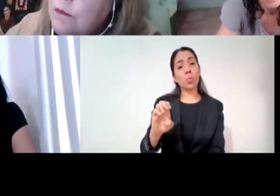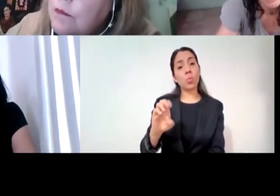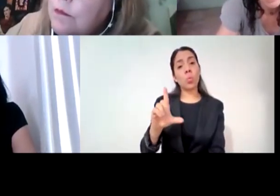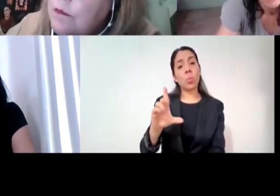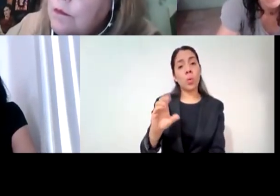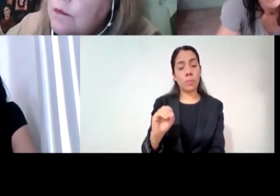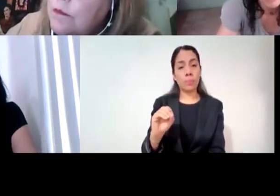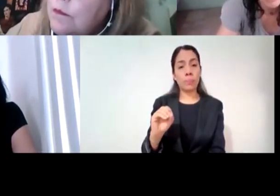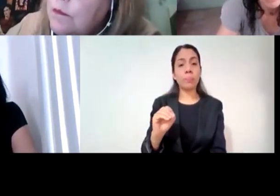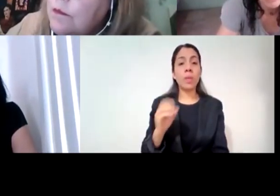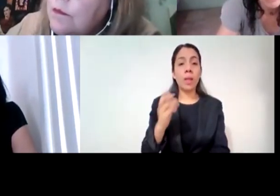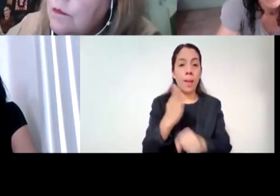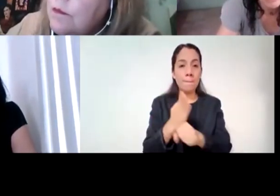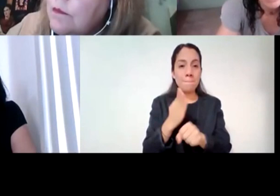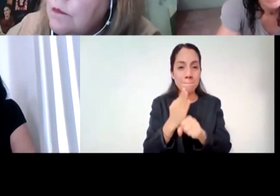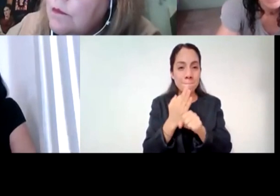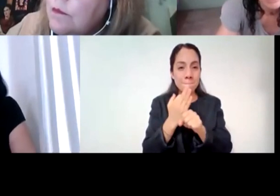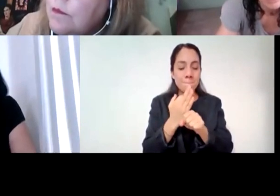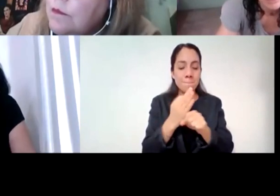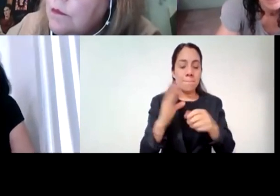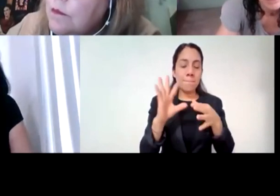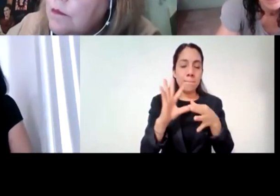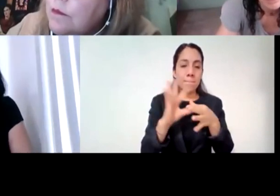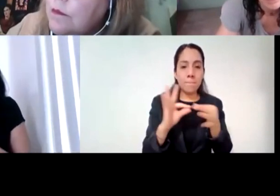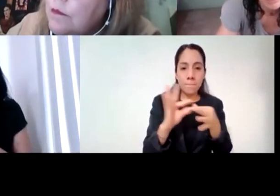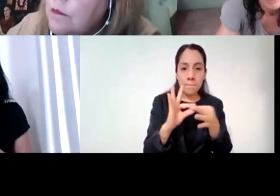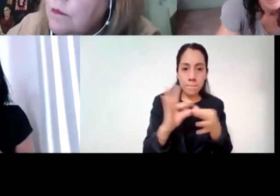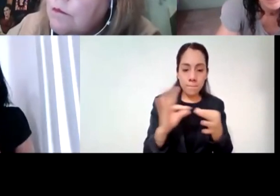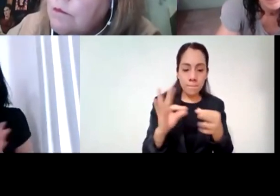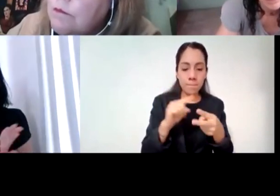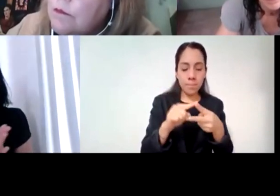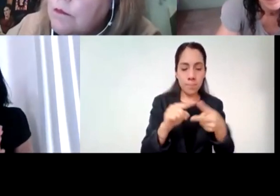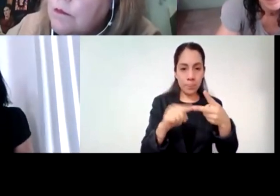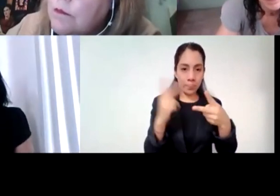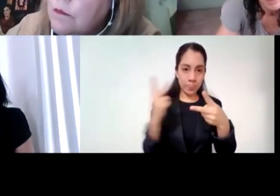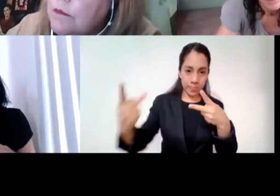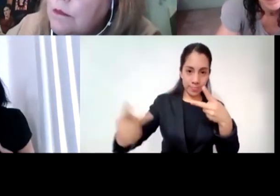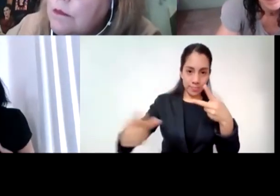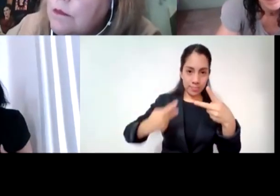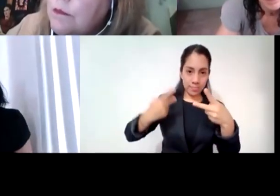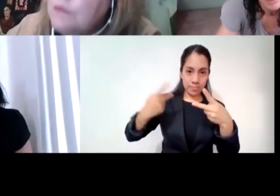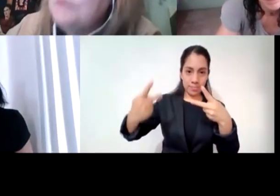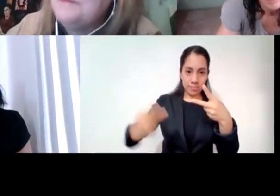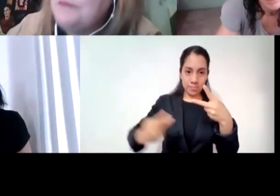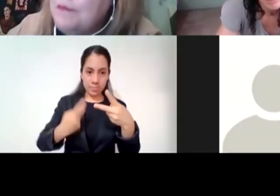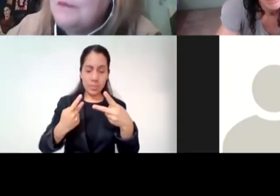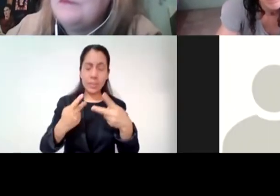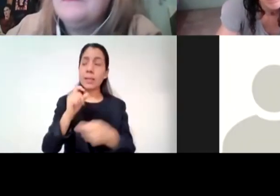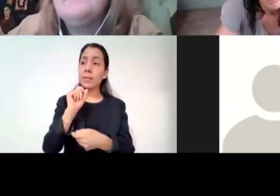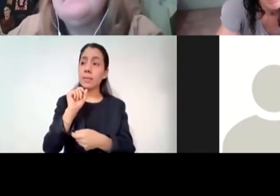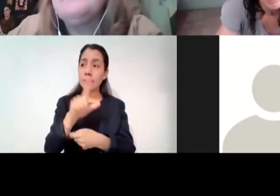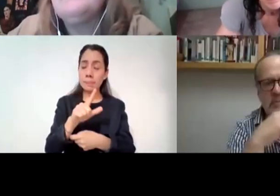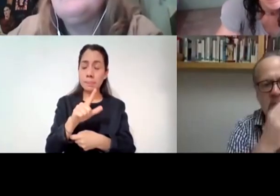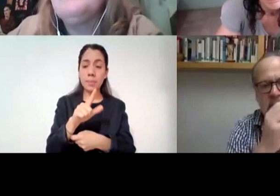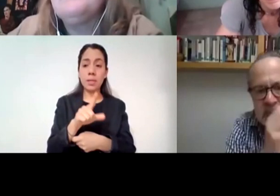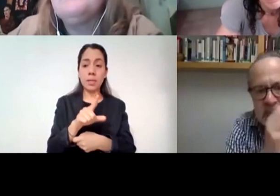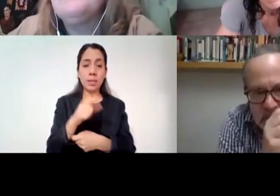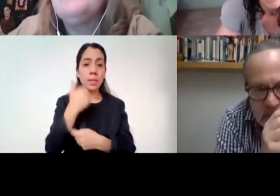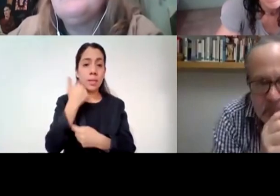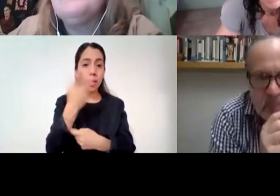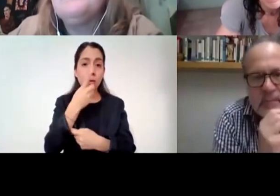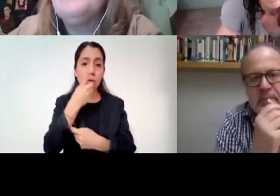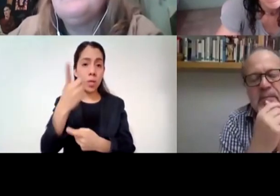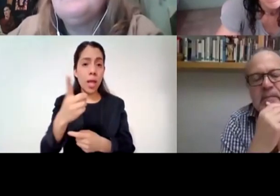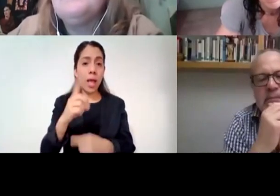Eduardo y me parece importante si me permiten compañeras comentar que el proceso de duelo es